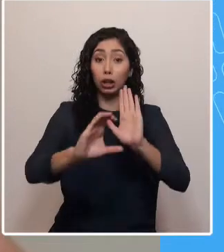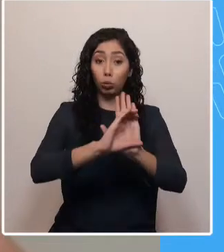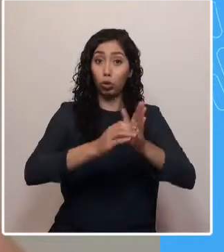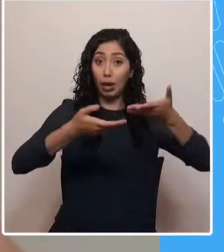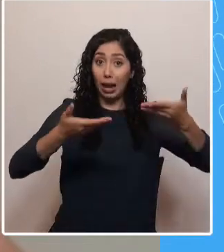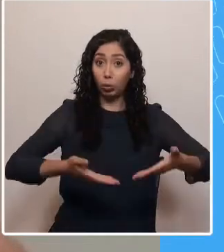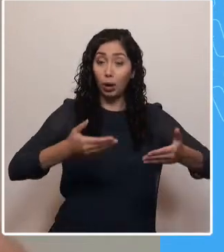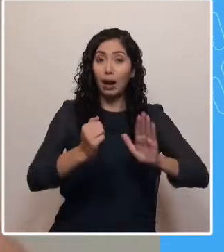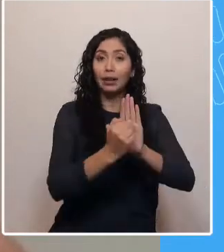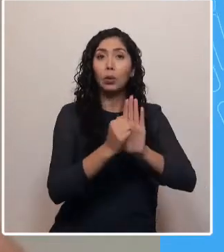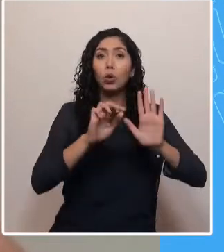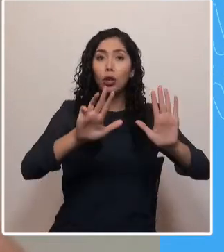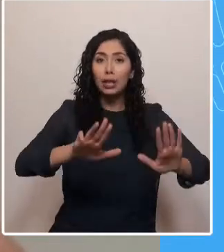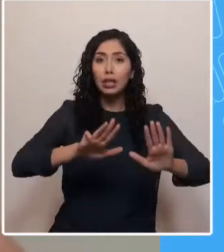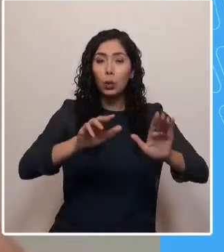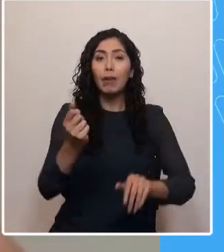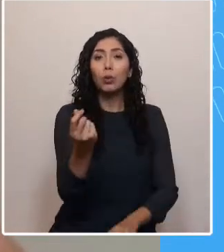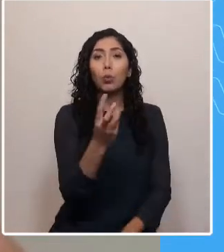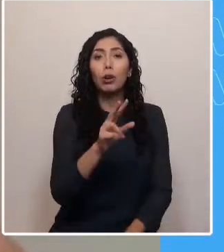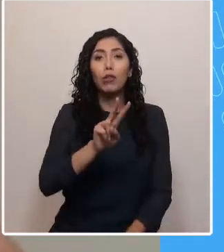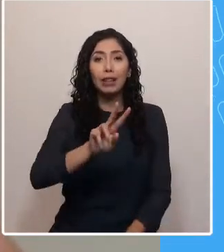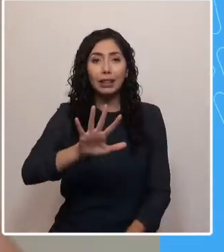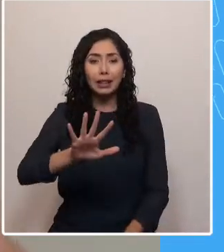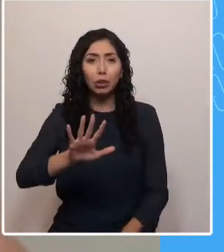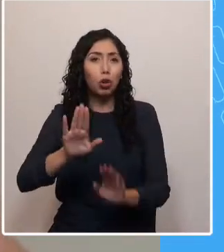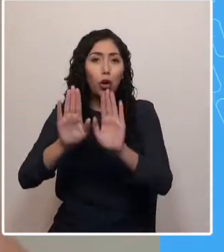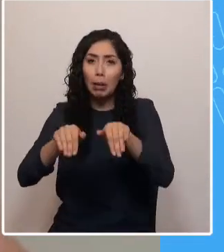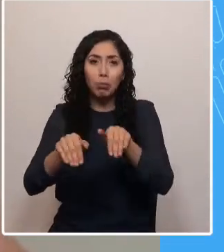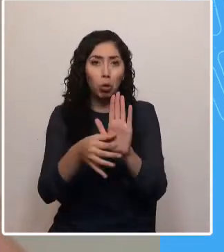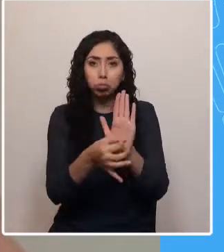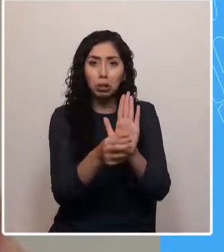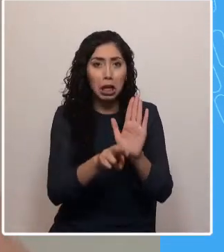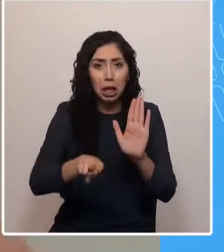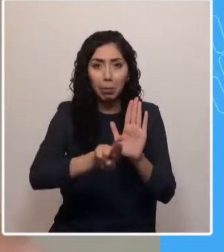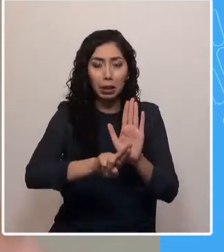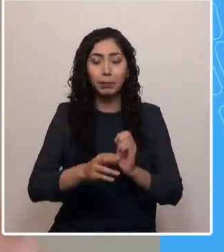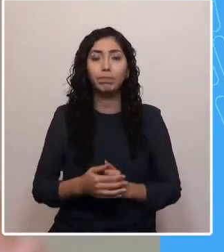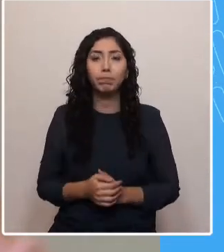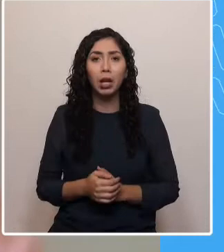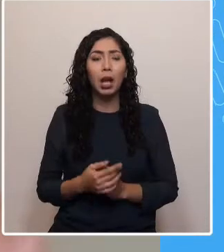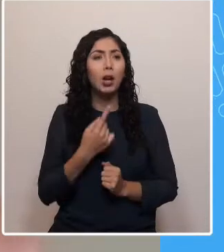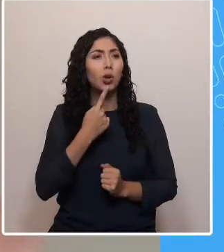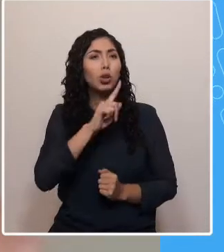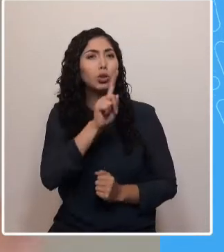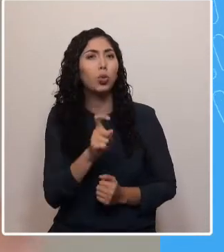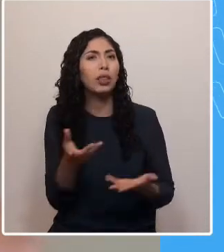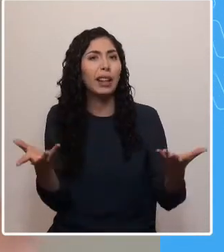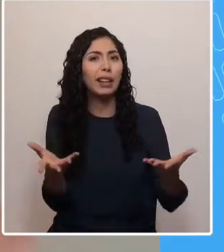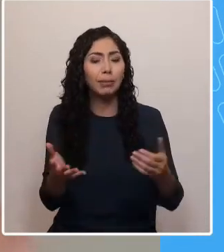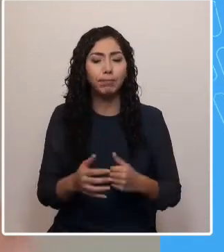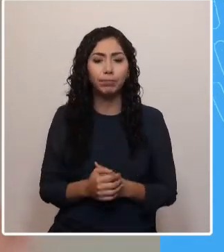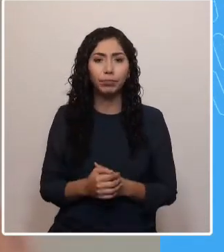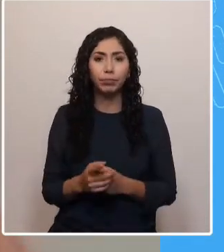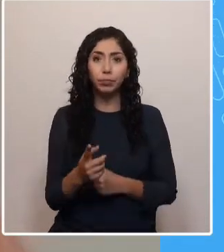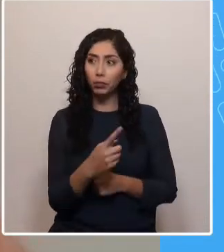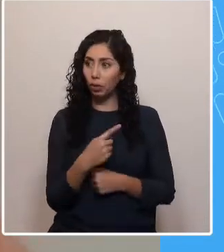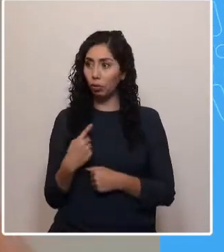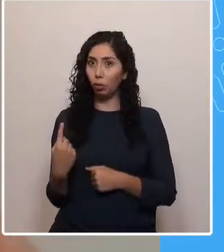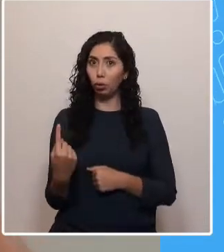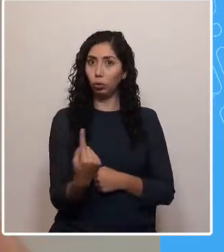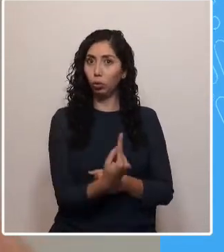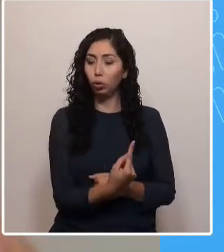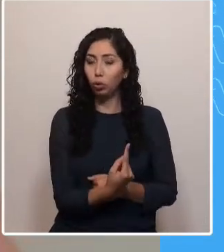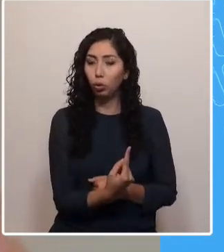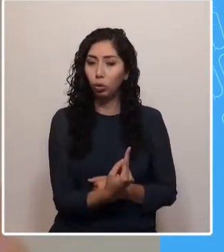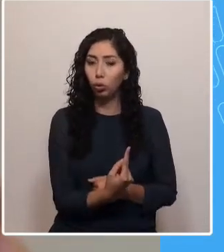número 25, mantiene el mismo precepto. La consulta es, ¿nos daremos el lujo de no tener